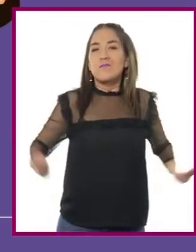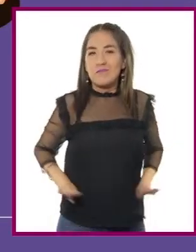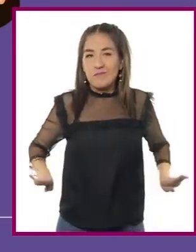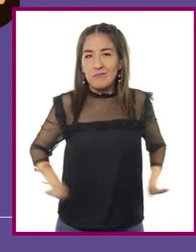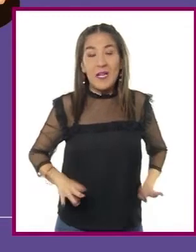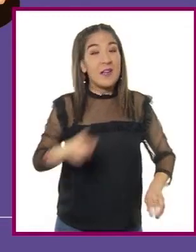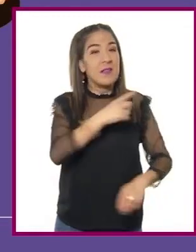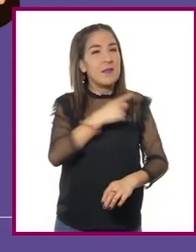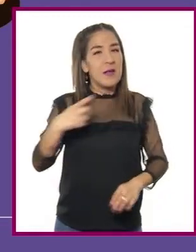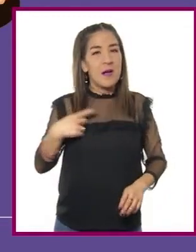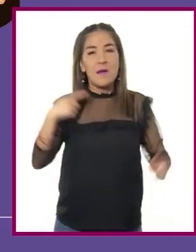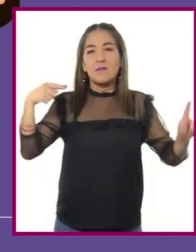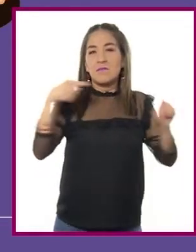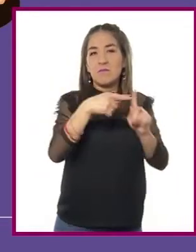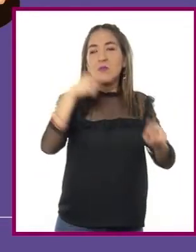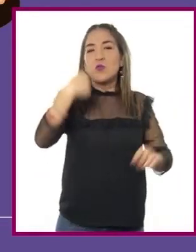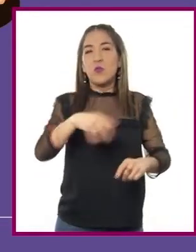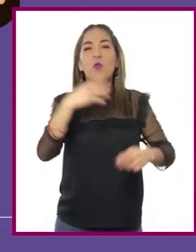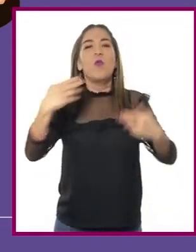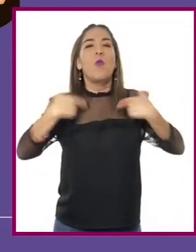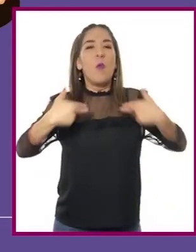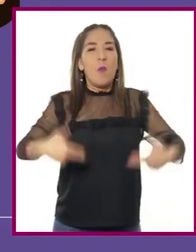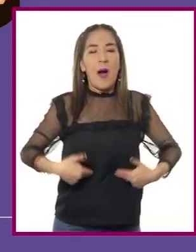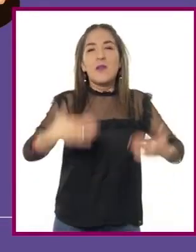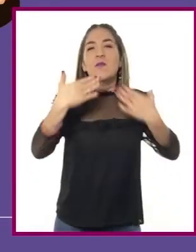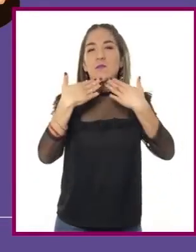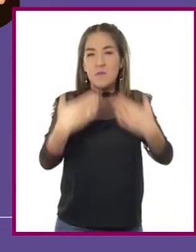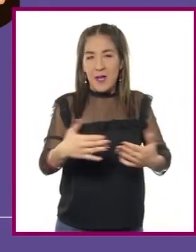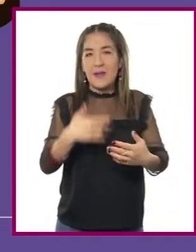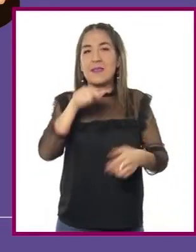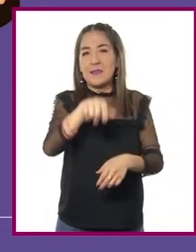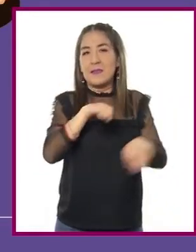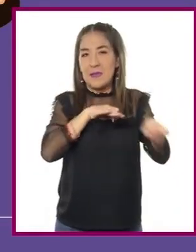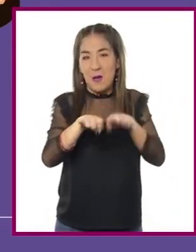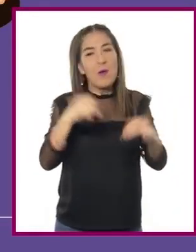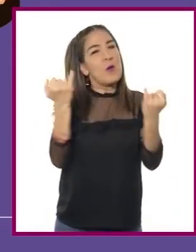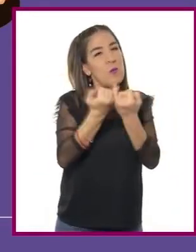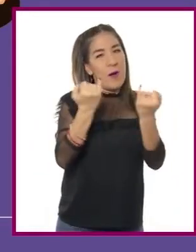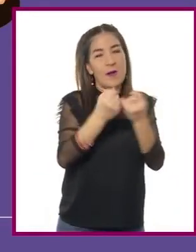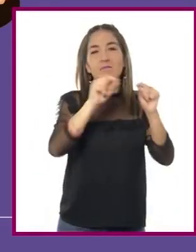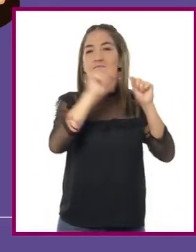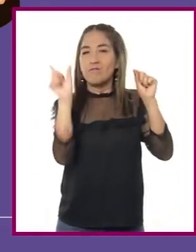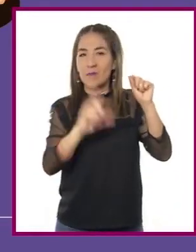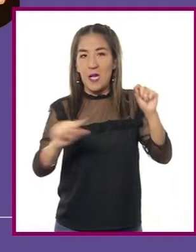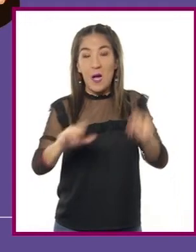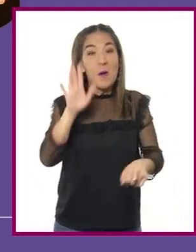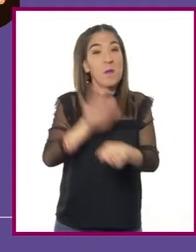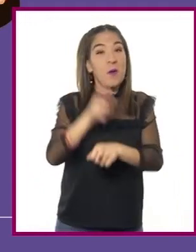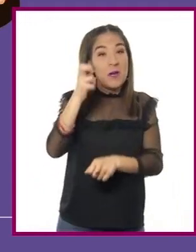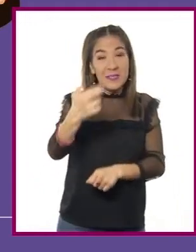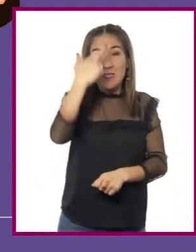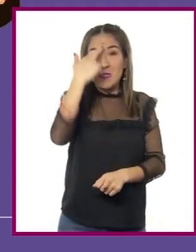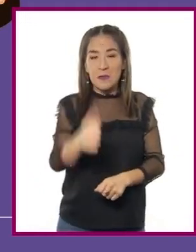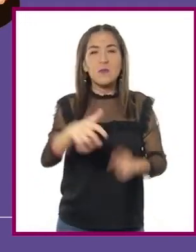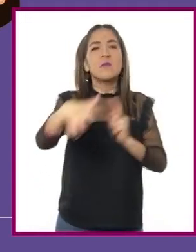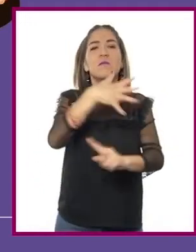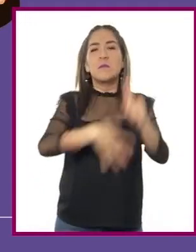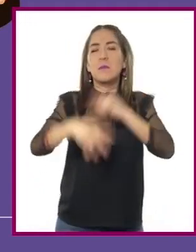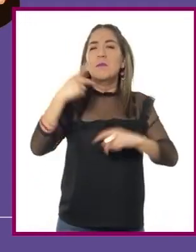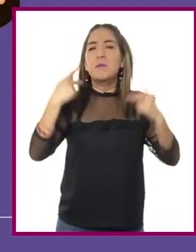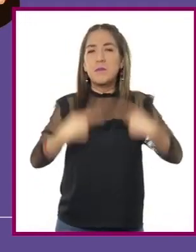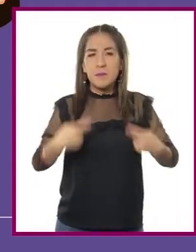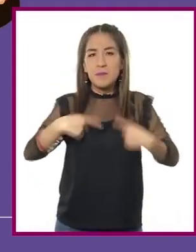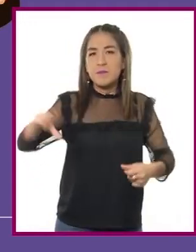se deben poner al servicio de la humanidad y, en este caso, del país. Por eso, el servicio público